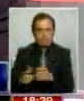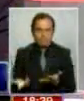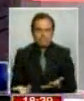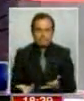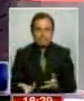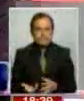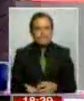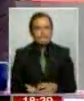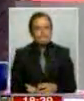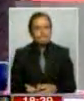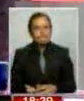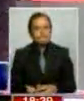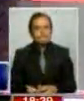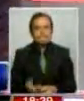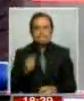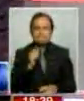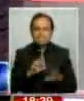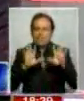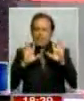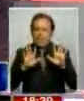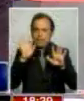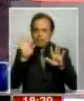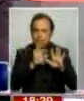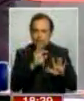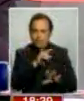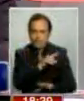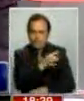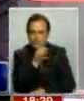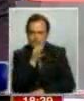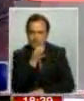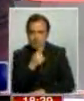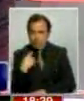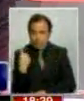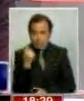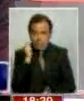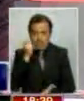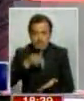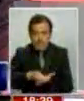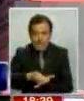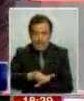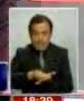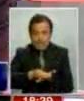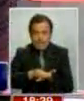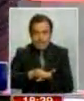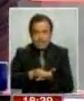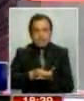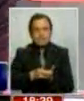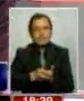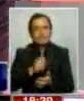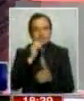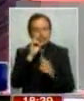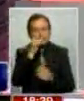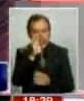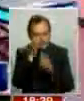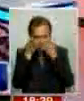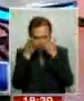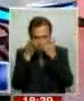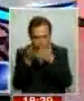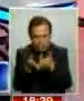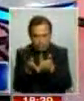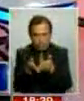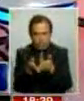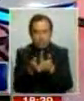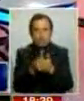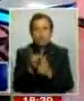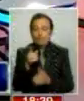puntos. El 10%, porque tú dijiste, bueno, si todos vamos a pagar, esto está efectivamente focalizado pero en los más altos